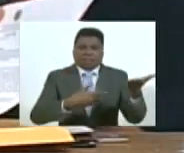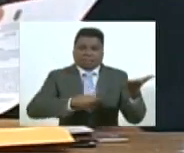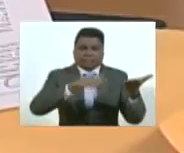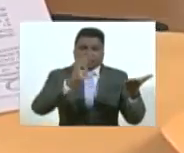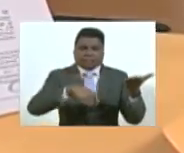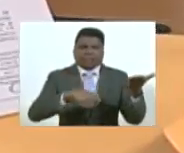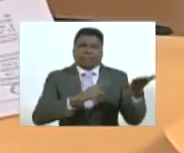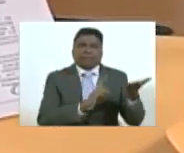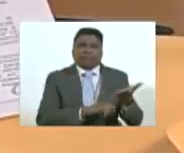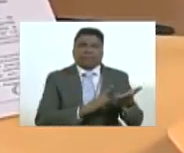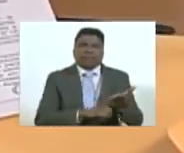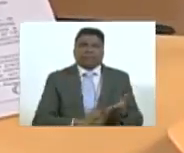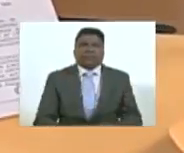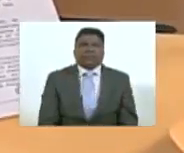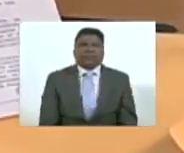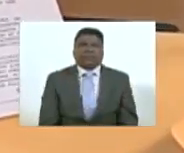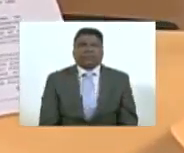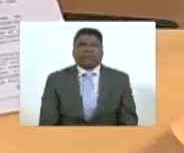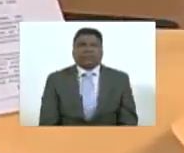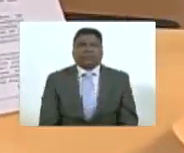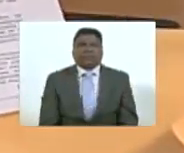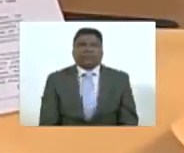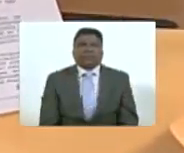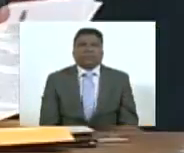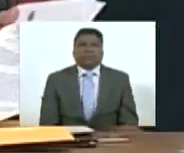de la República.